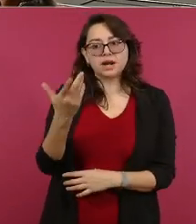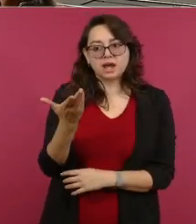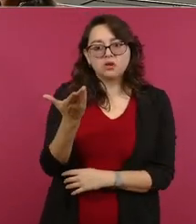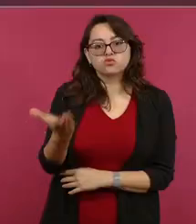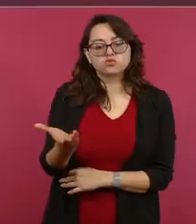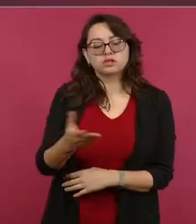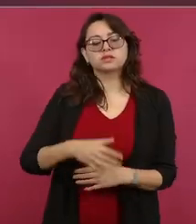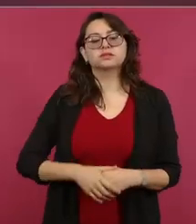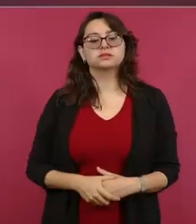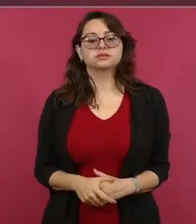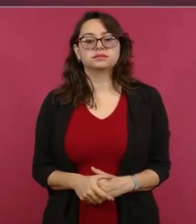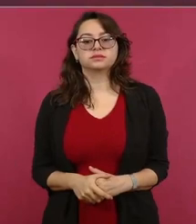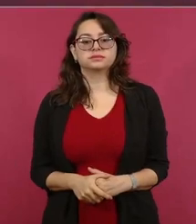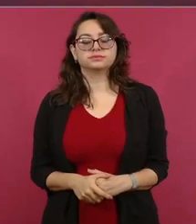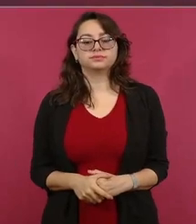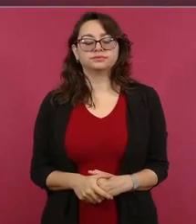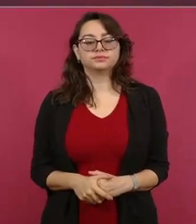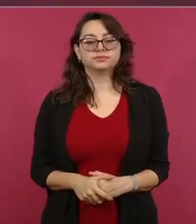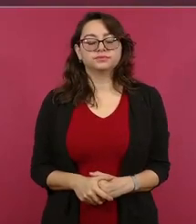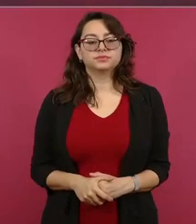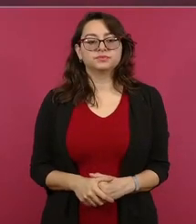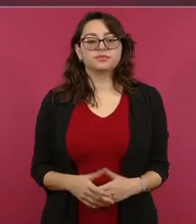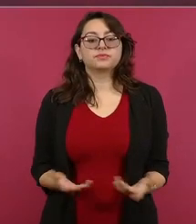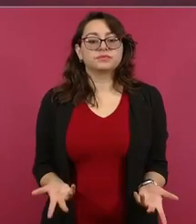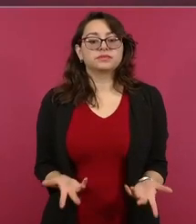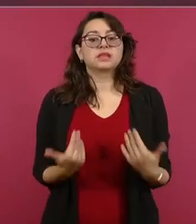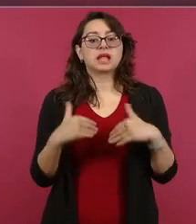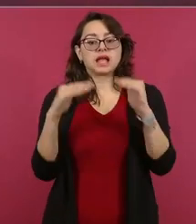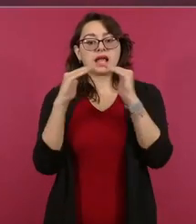porque la casa puede ser grande